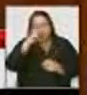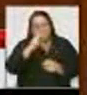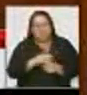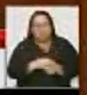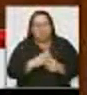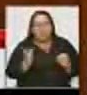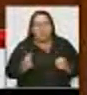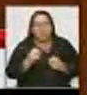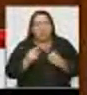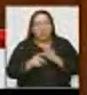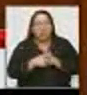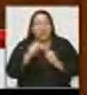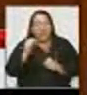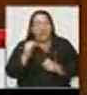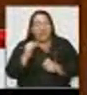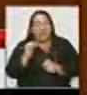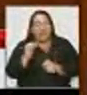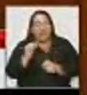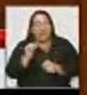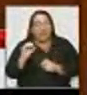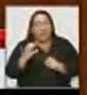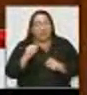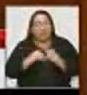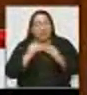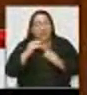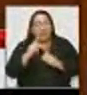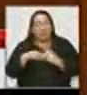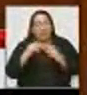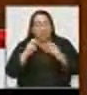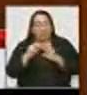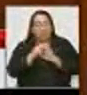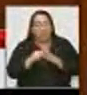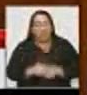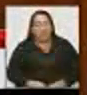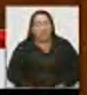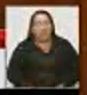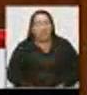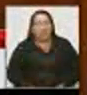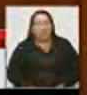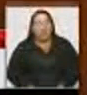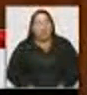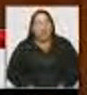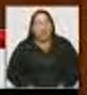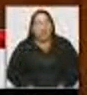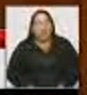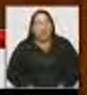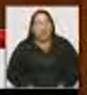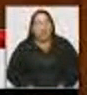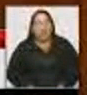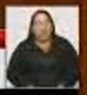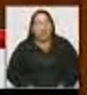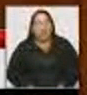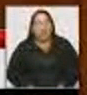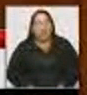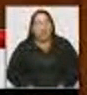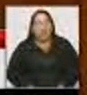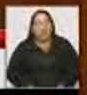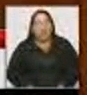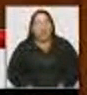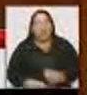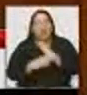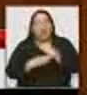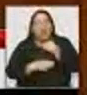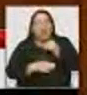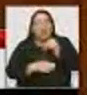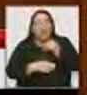país, promoviendo derechos y haciendo crecer este marco normativo, acondicionándolo a la realidad de las mujeres, defendiendo